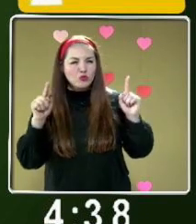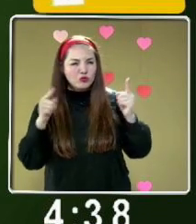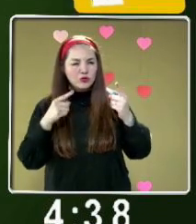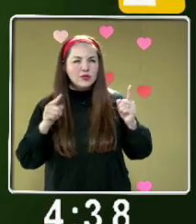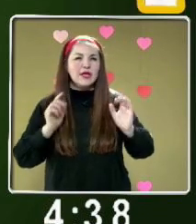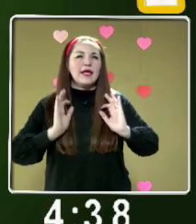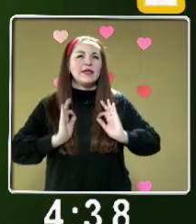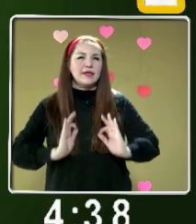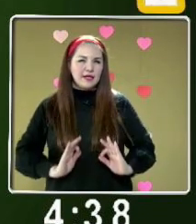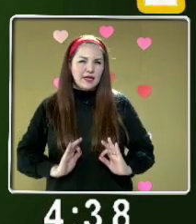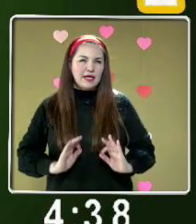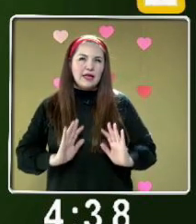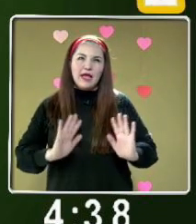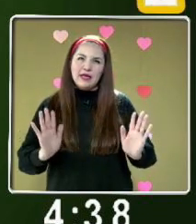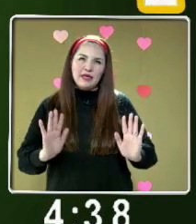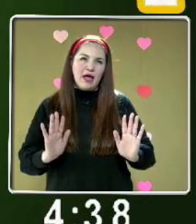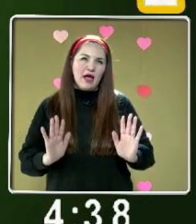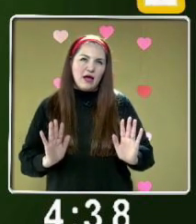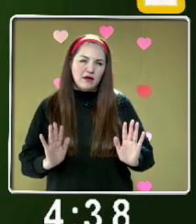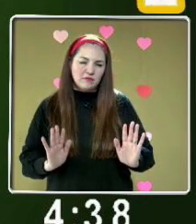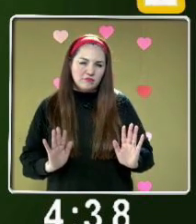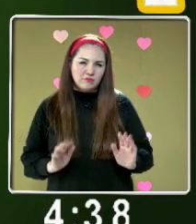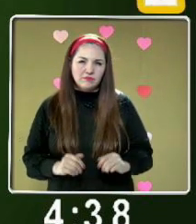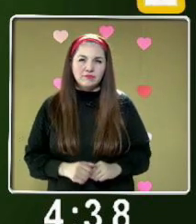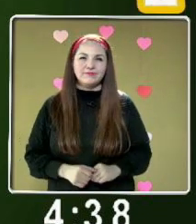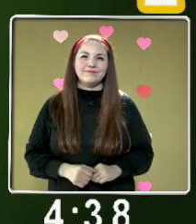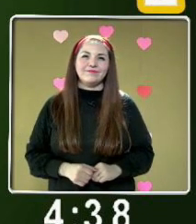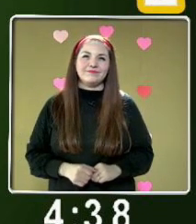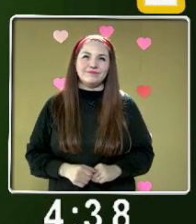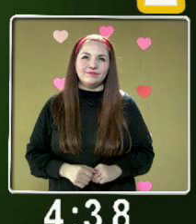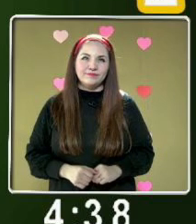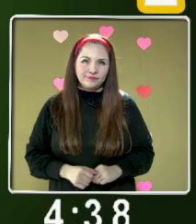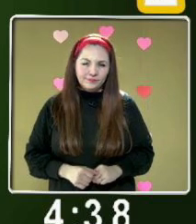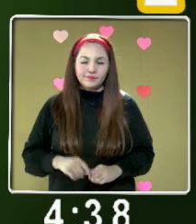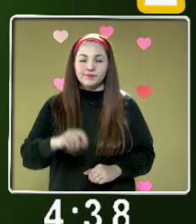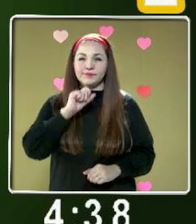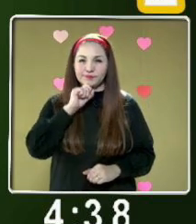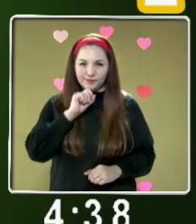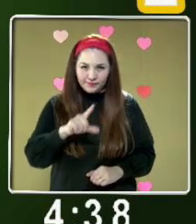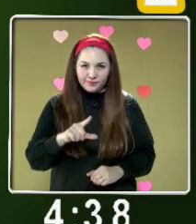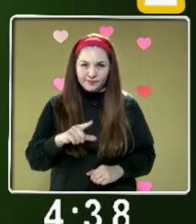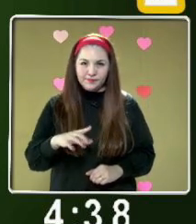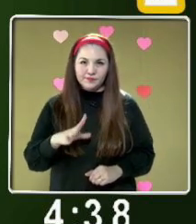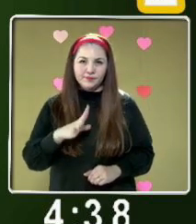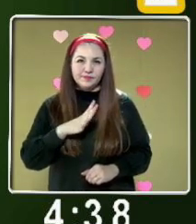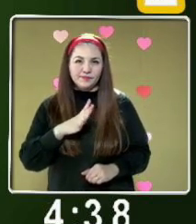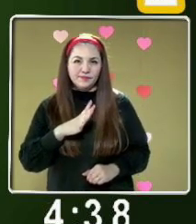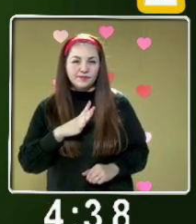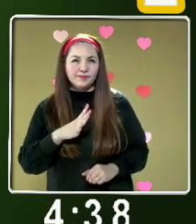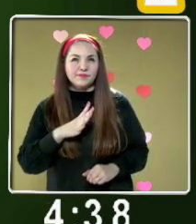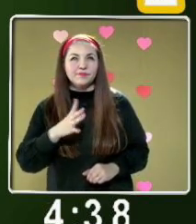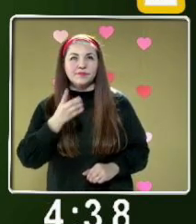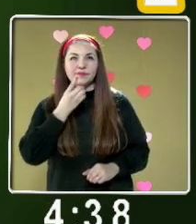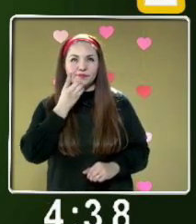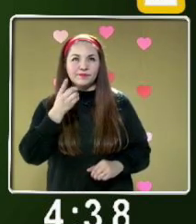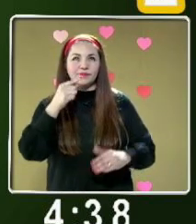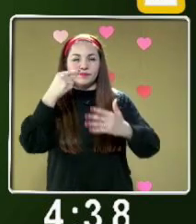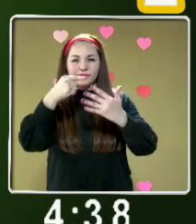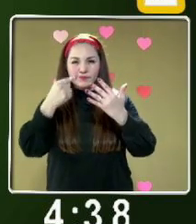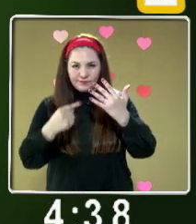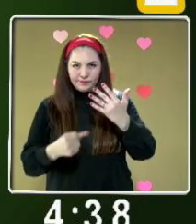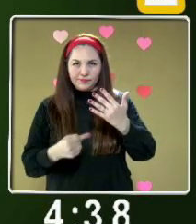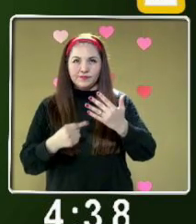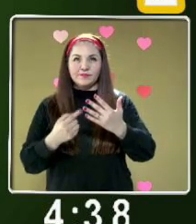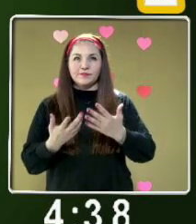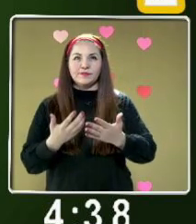tranquilamente nos vamos nosotros a arreglar. Y bueno, aquí también, maestra, hay otras estrategias que se pueden buscar